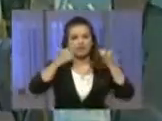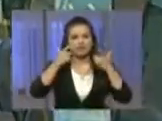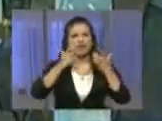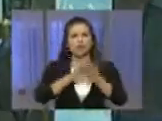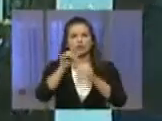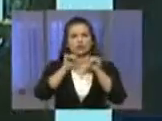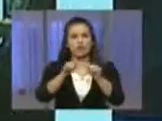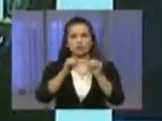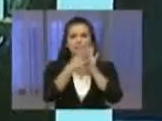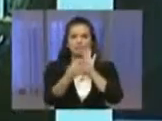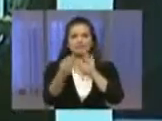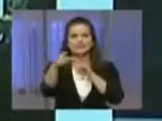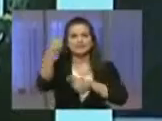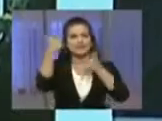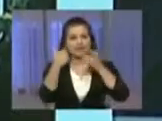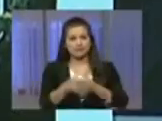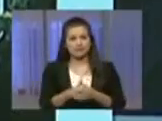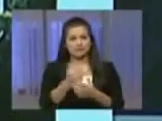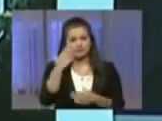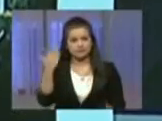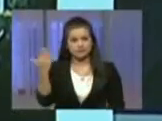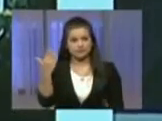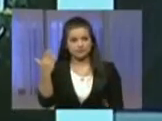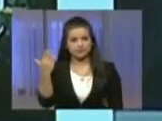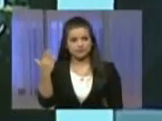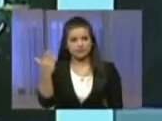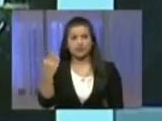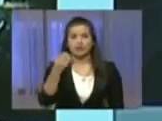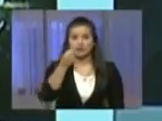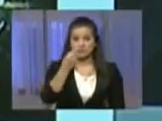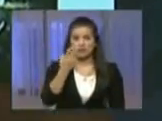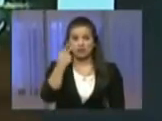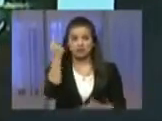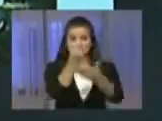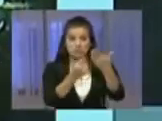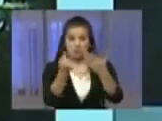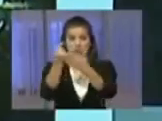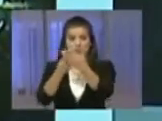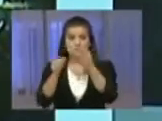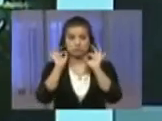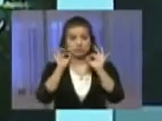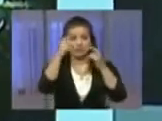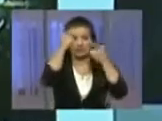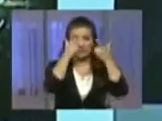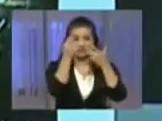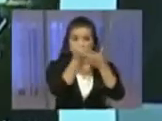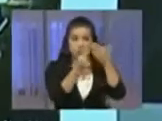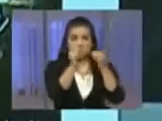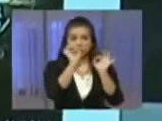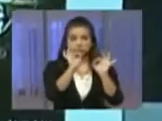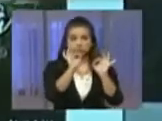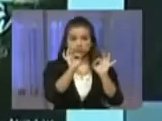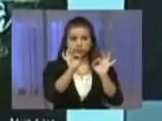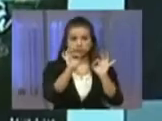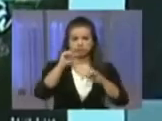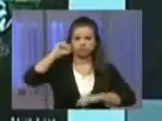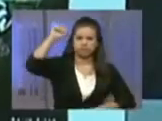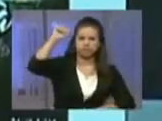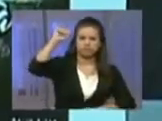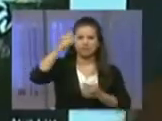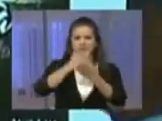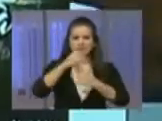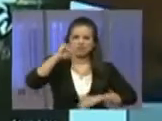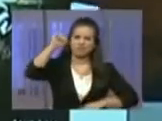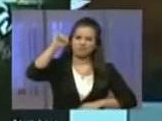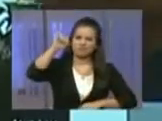comandante Chávez Mira qué buenos modelos Mira el del comandante Chávez con su gritos de batalla